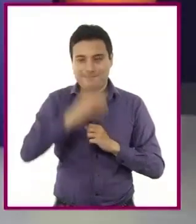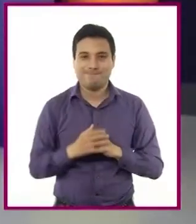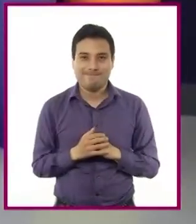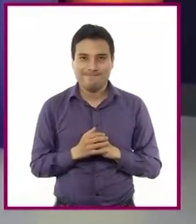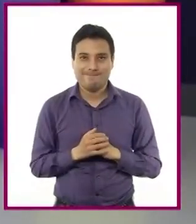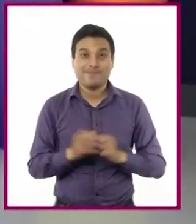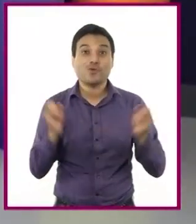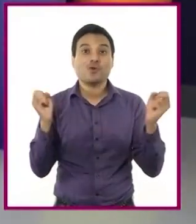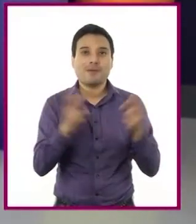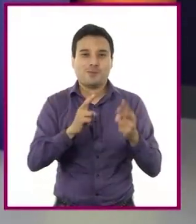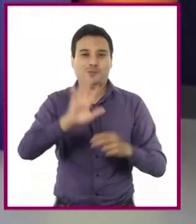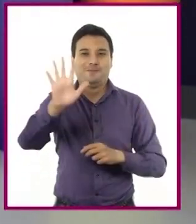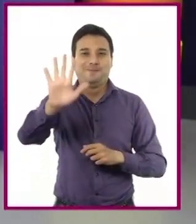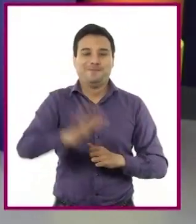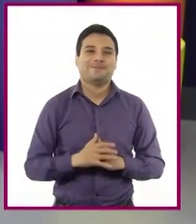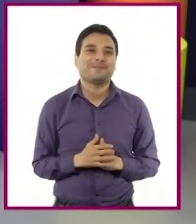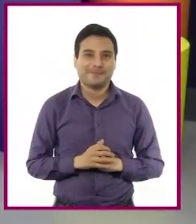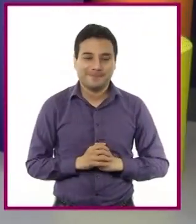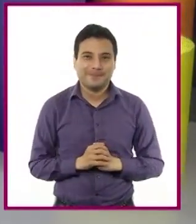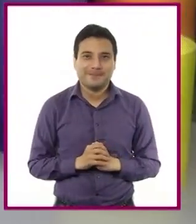descubrir. ¡Hasta la próxima!